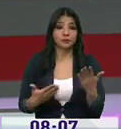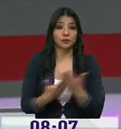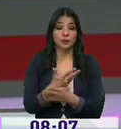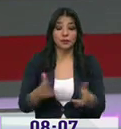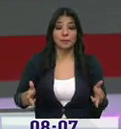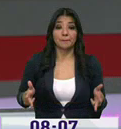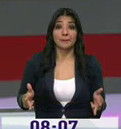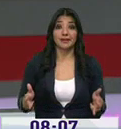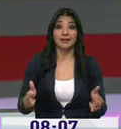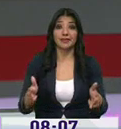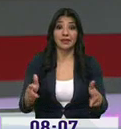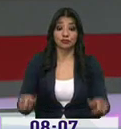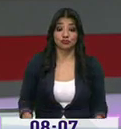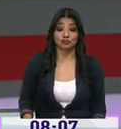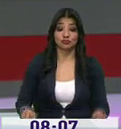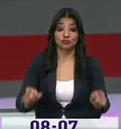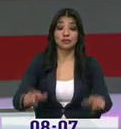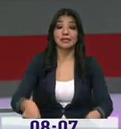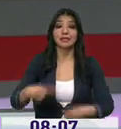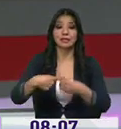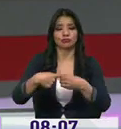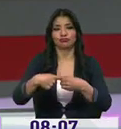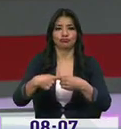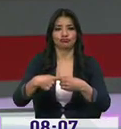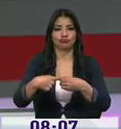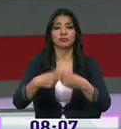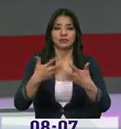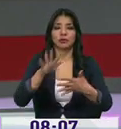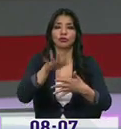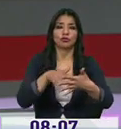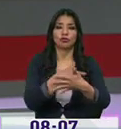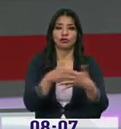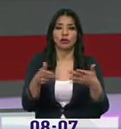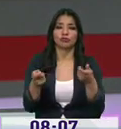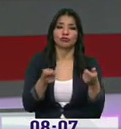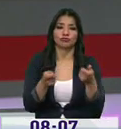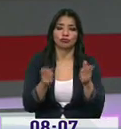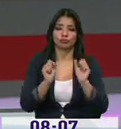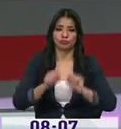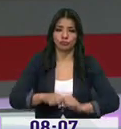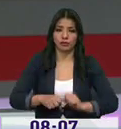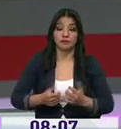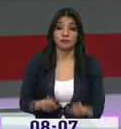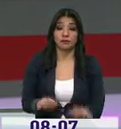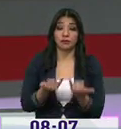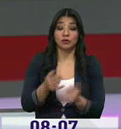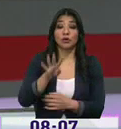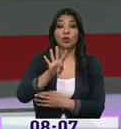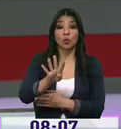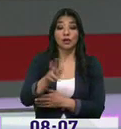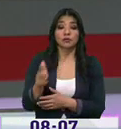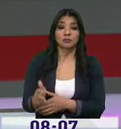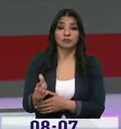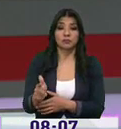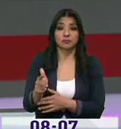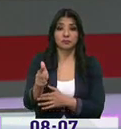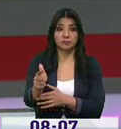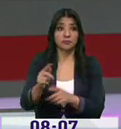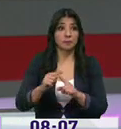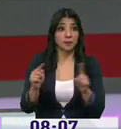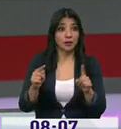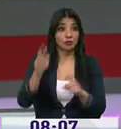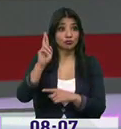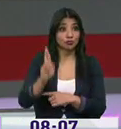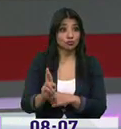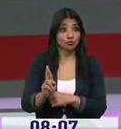de borde en Quito, pese a que se extenderá el horario de restricción vehicular. Actualmente existen 4 estacionamientos, ninguno de estos en el sur